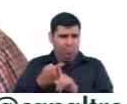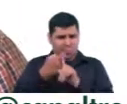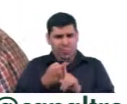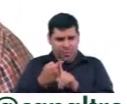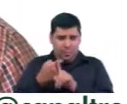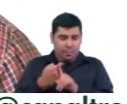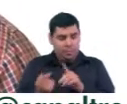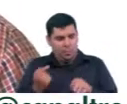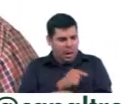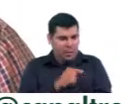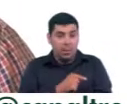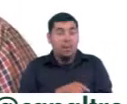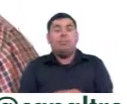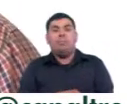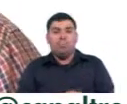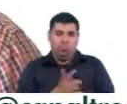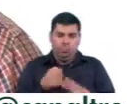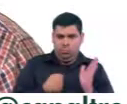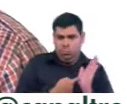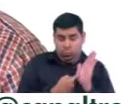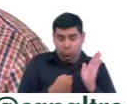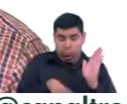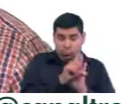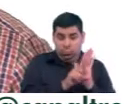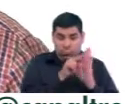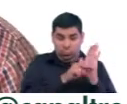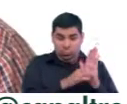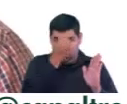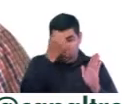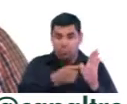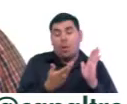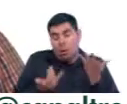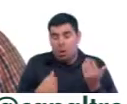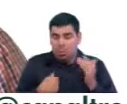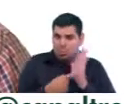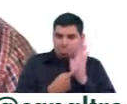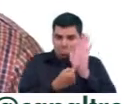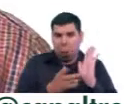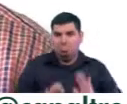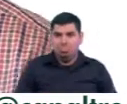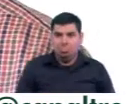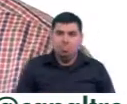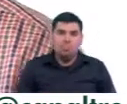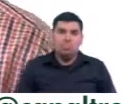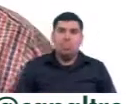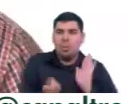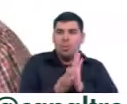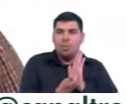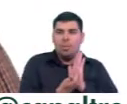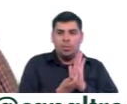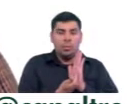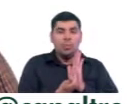de santander a mi modo de ver son legales y legítimos y para eso estamos vamos a sustentar los en ese ejercicio que me